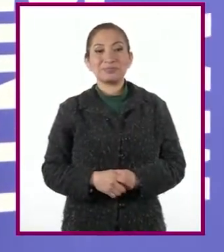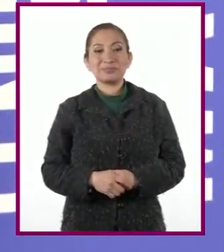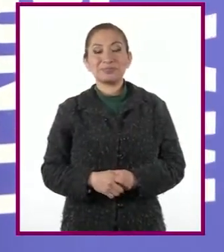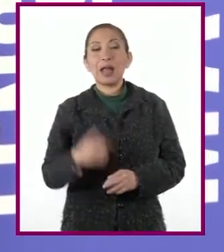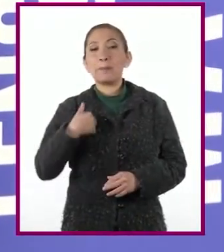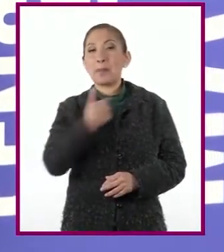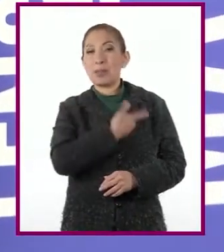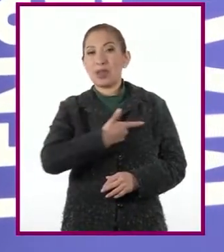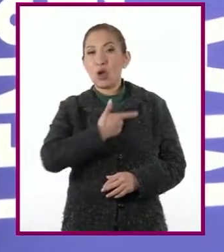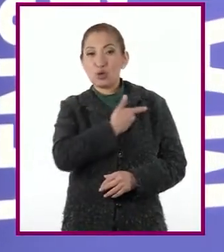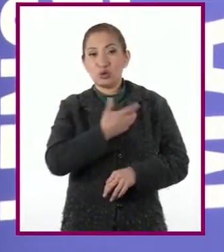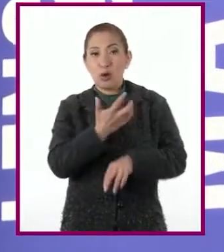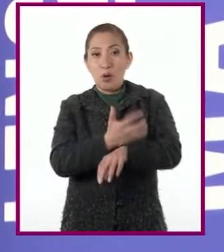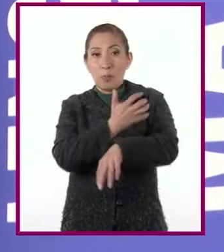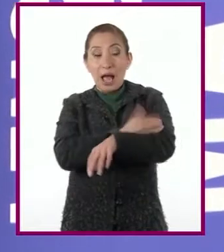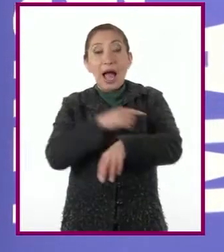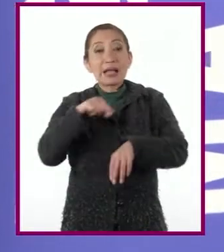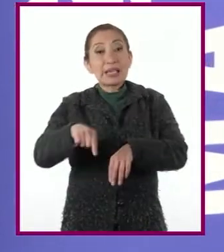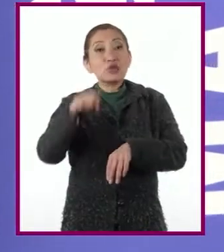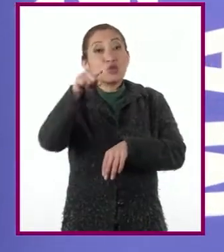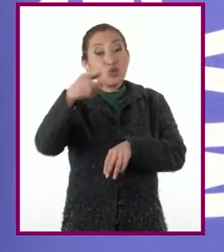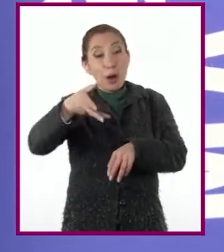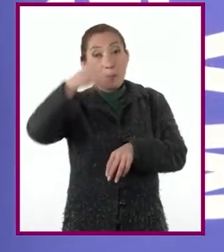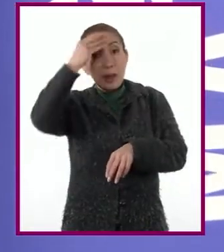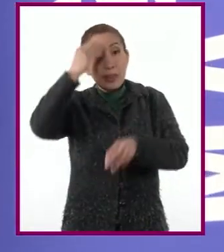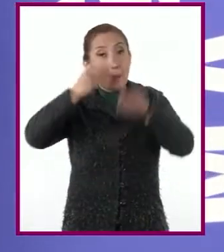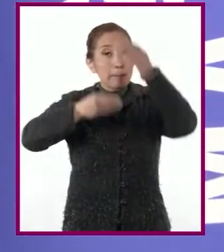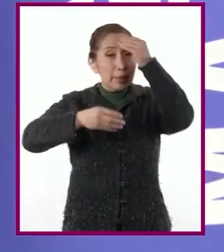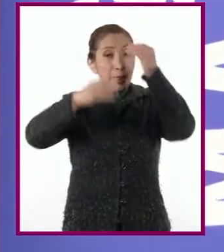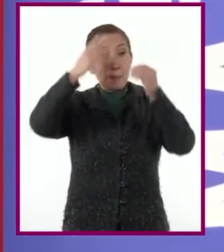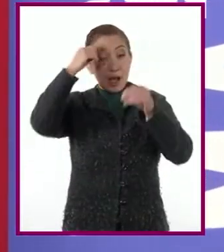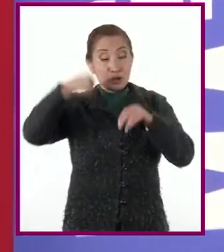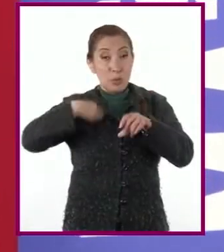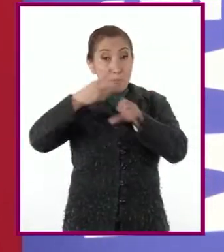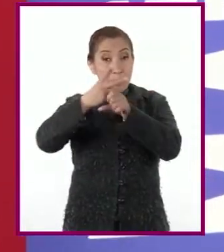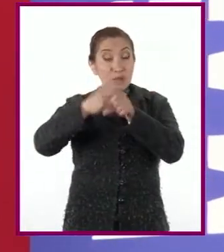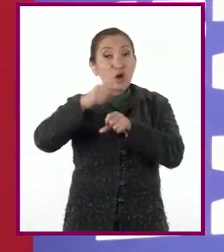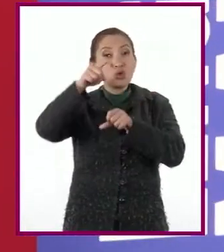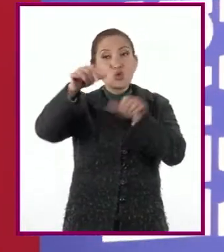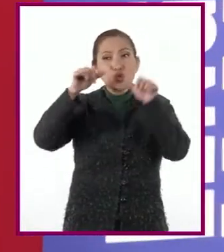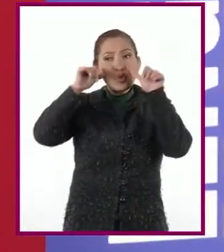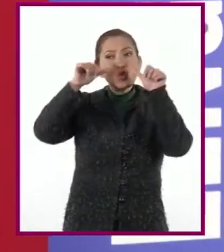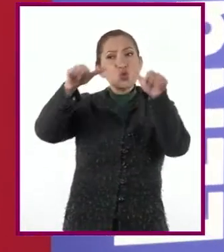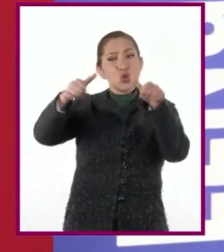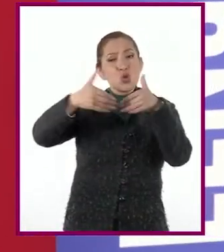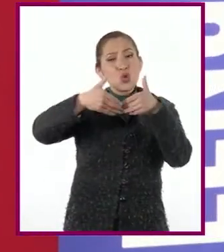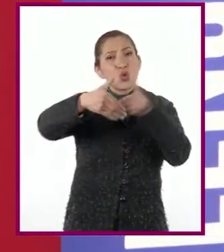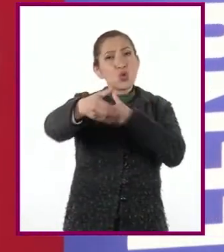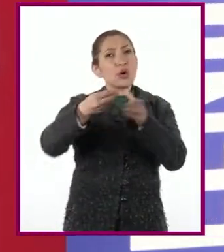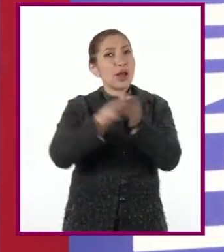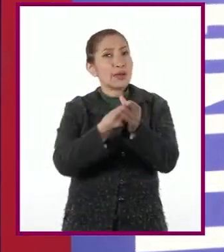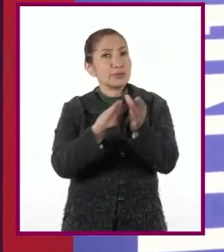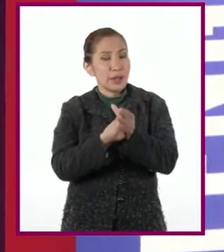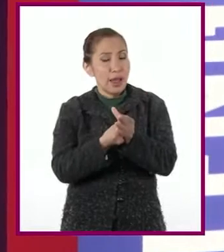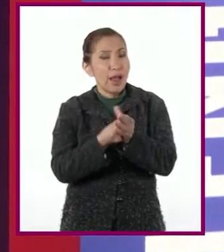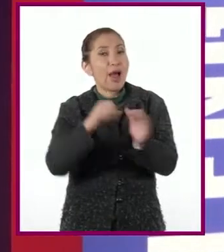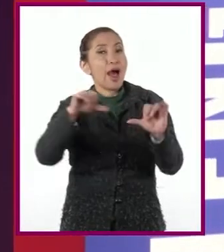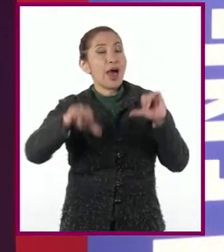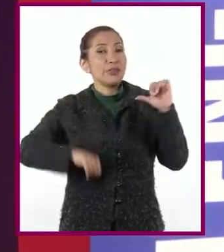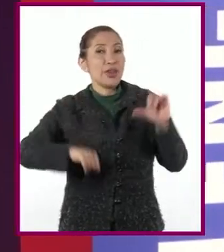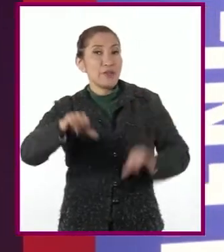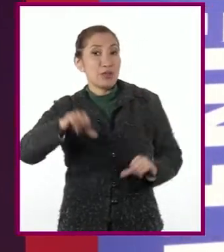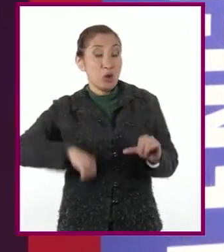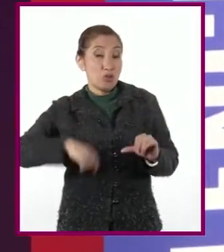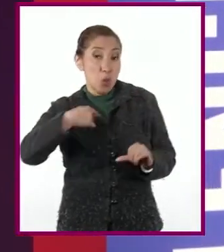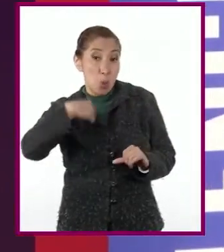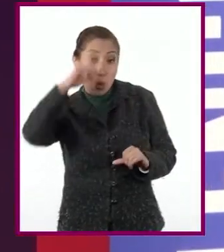da mucho gusto acompañarlos a que sigan aprendiendo, así que los invito a que sigan atentos durante esta sesión. Las actividades que